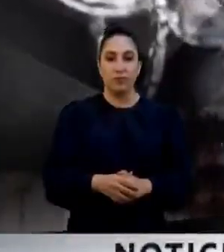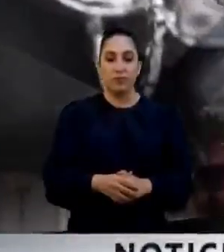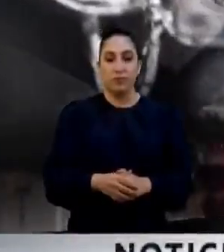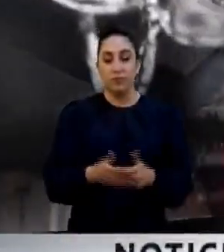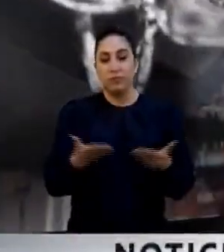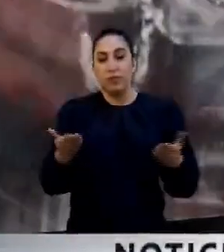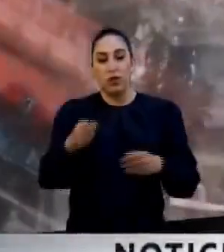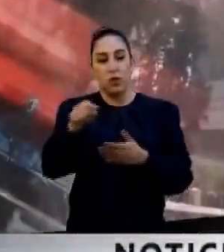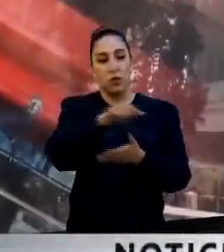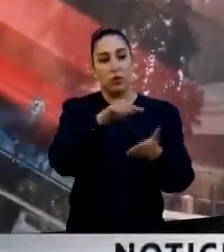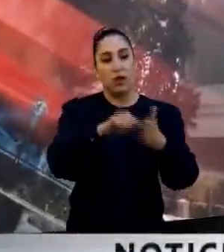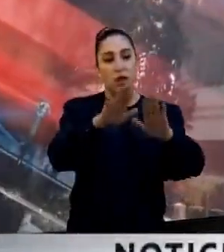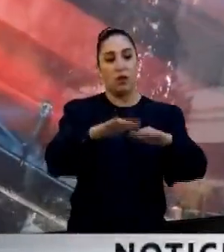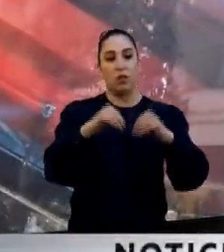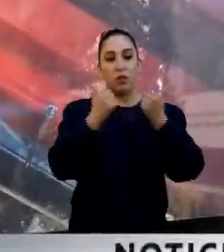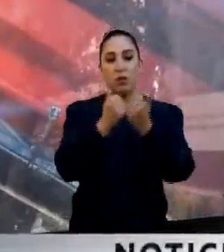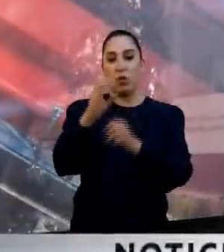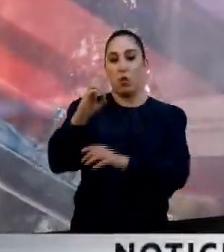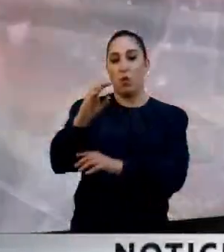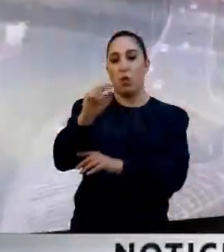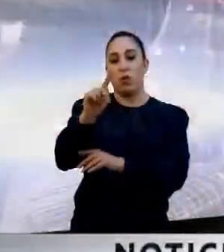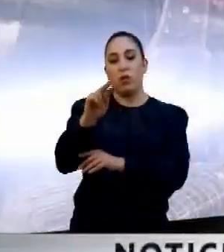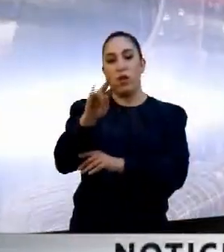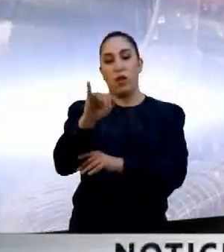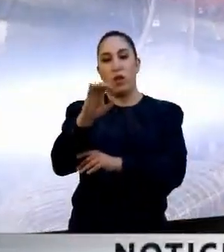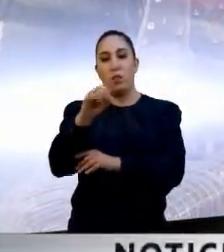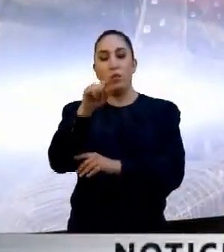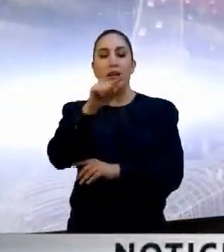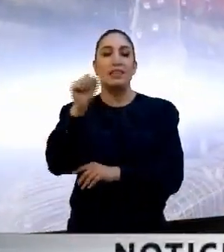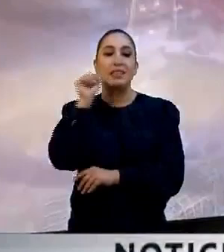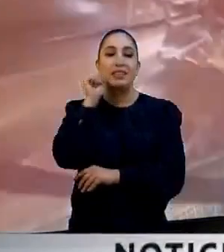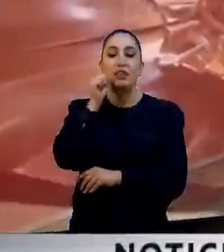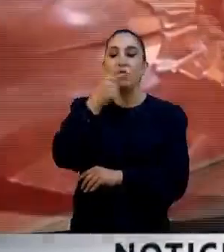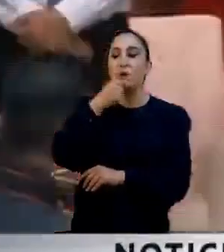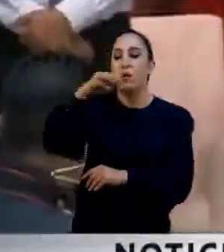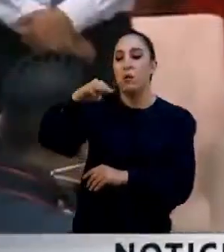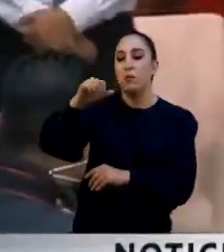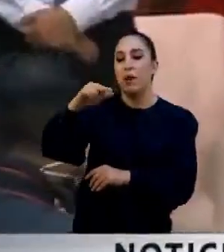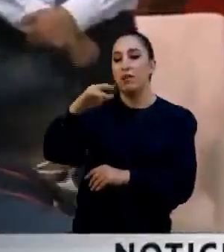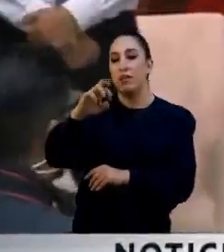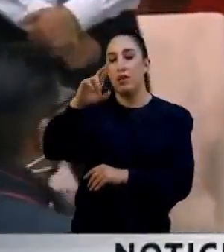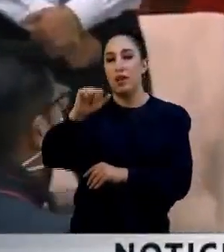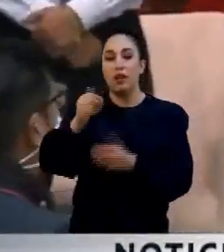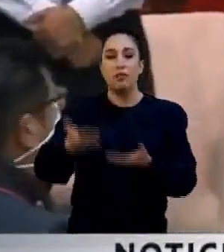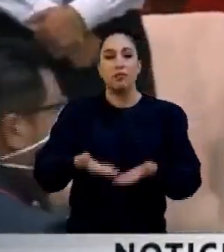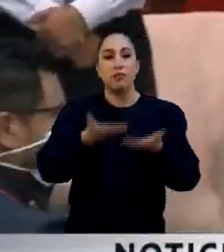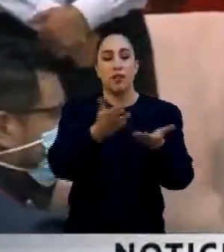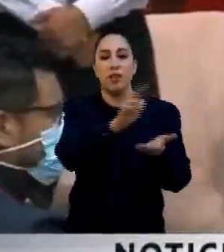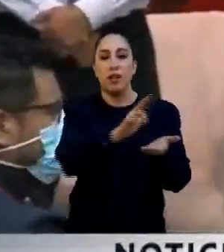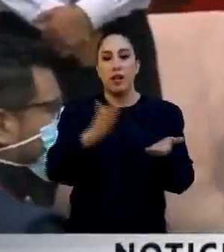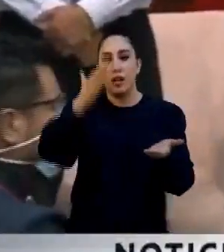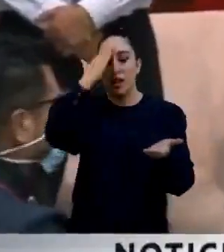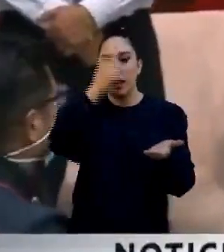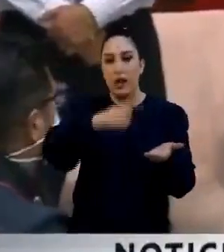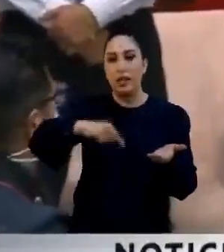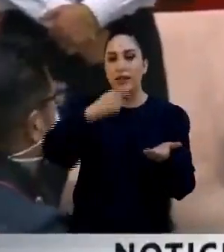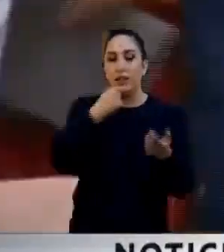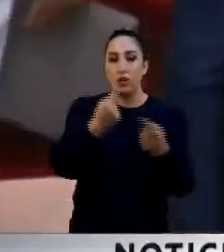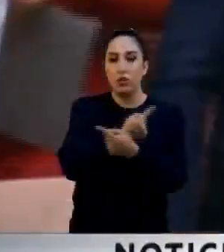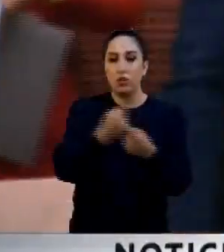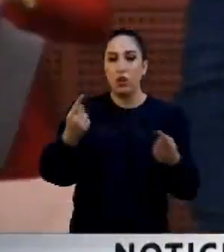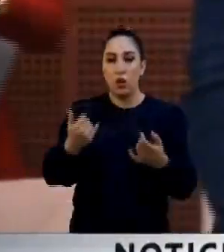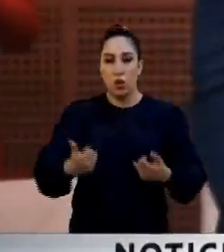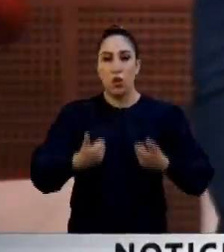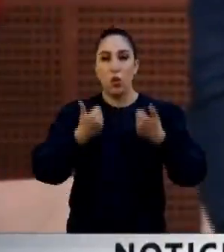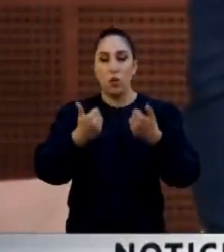En el auditorio Octavio Paz de la Cámara Alta, el senador Miguel Ángel Mancera entregó una serie de reconocimientos a niñas, niños y jóvenes